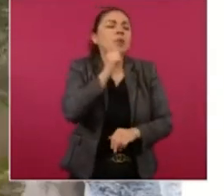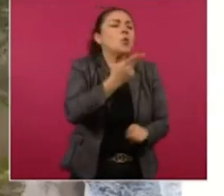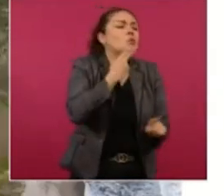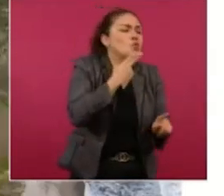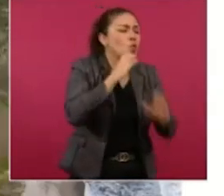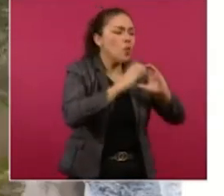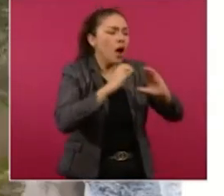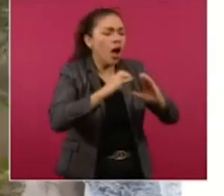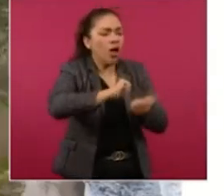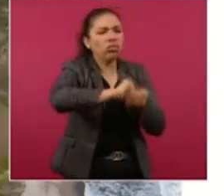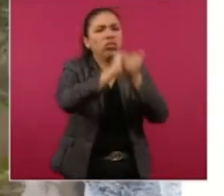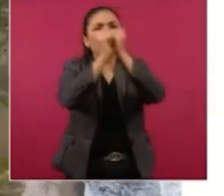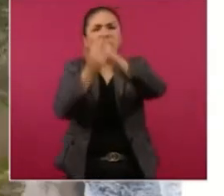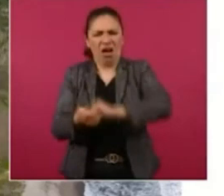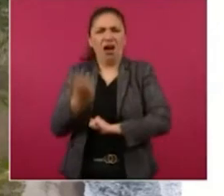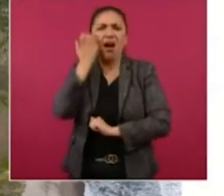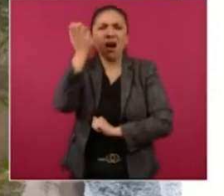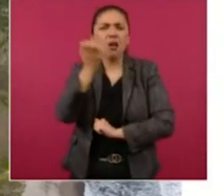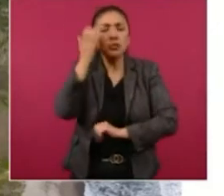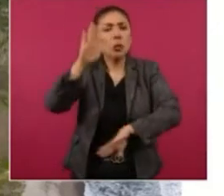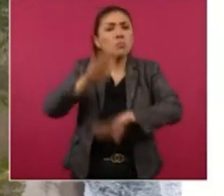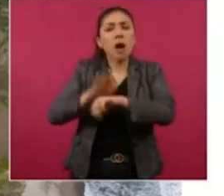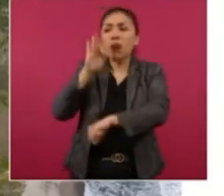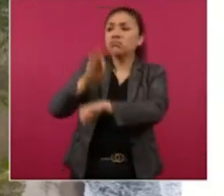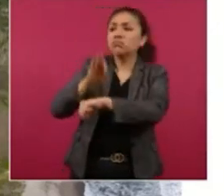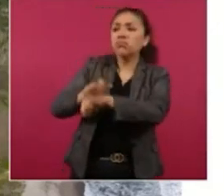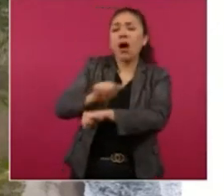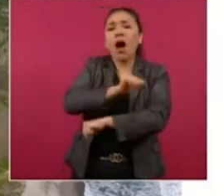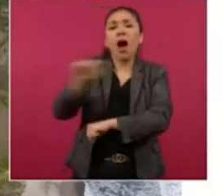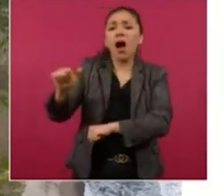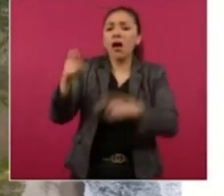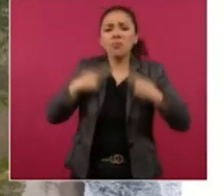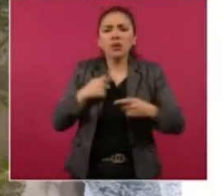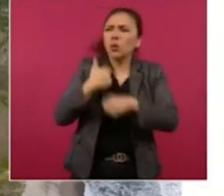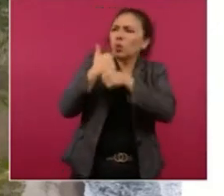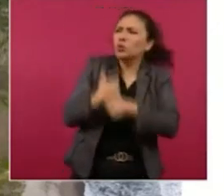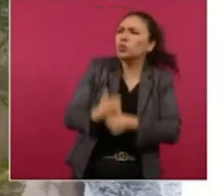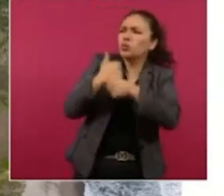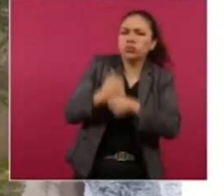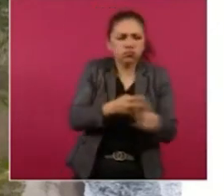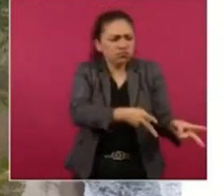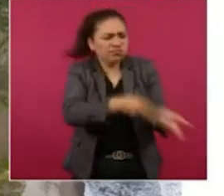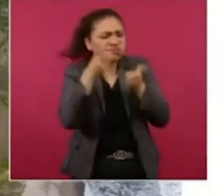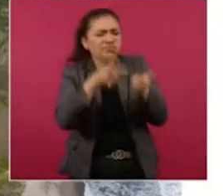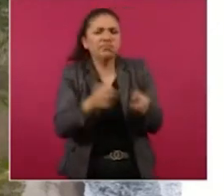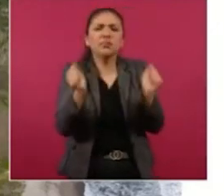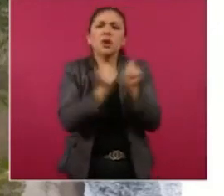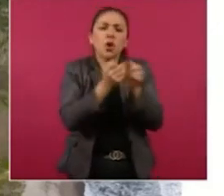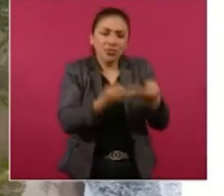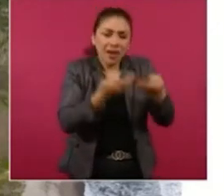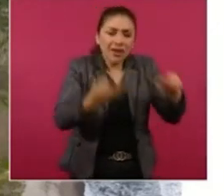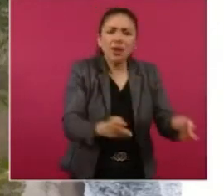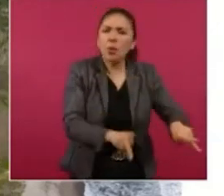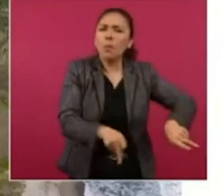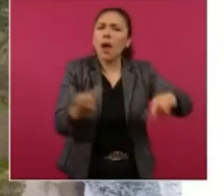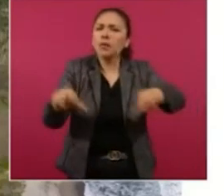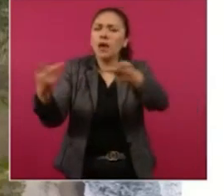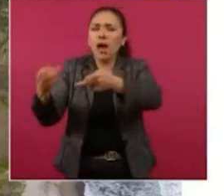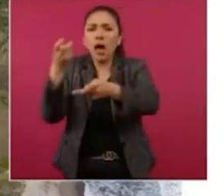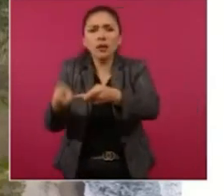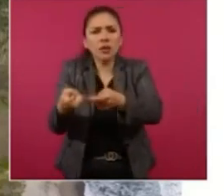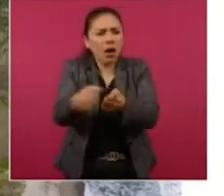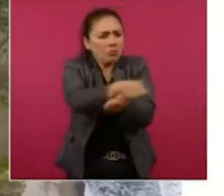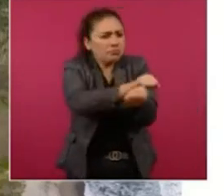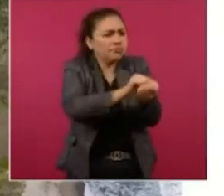que proteger, eso ya es muy importante, y lo segundo se analizará más adelante si se abre algún parque nacional. El